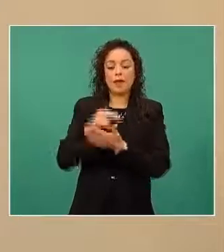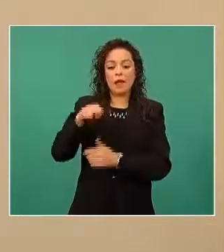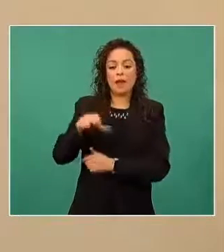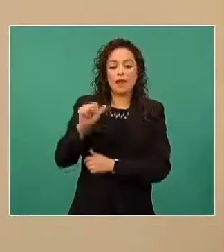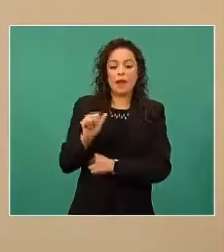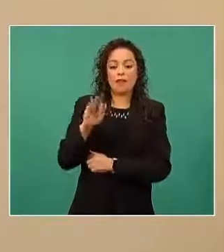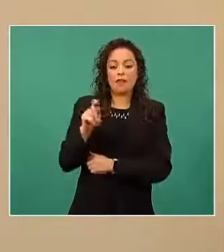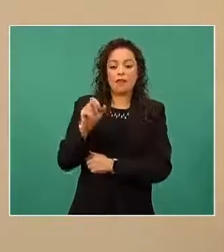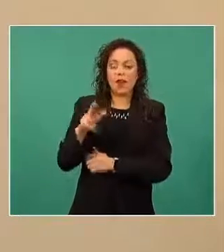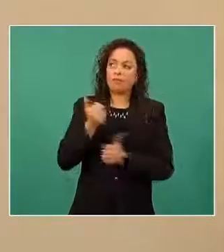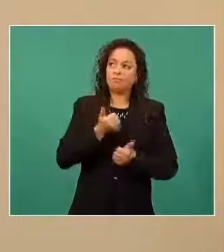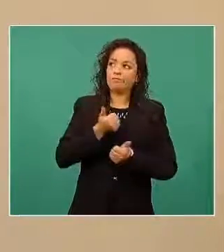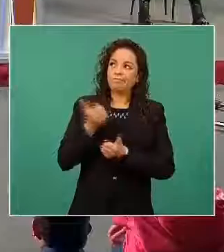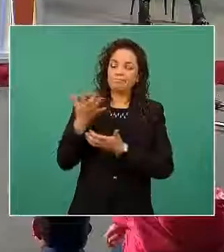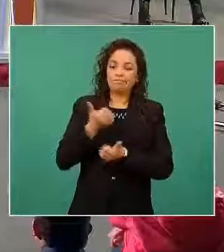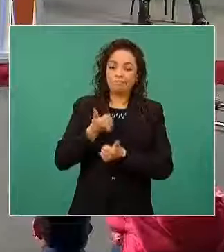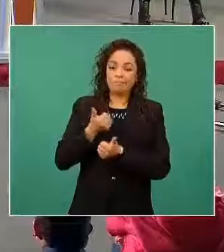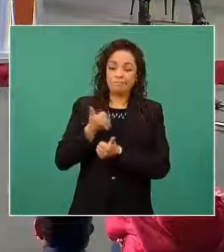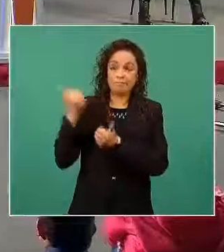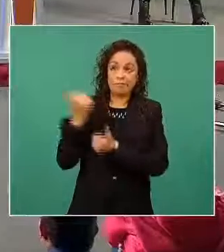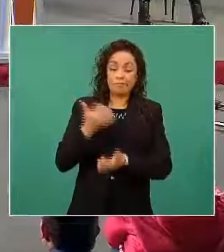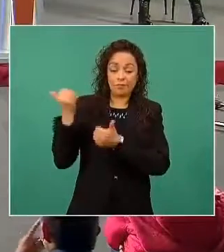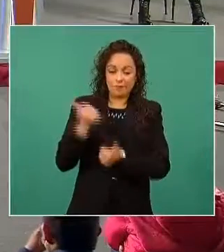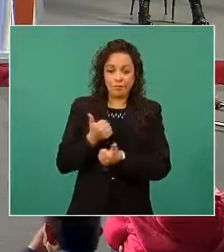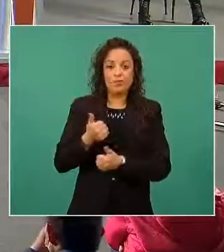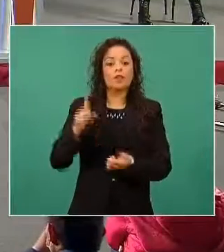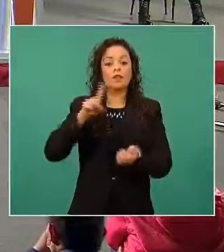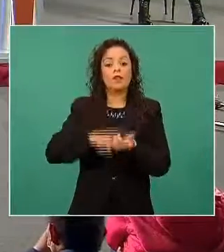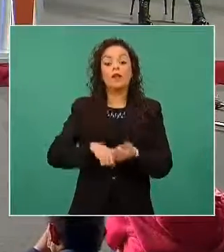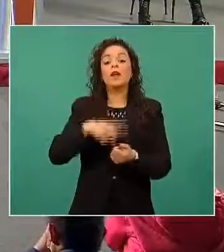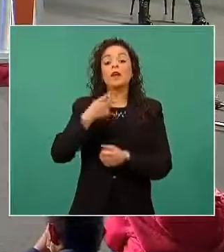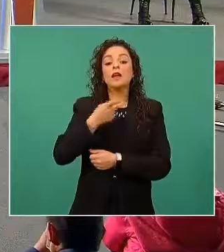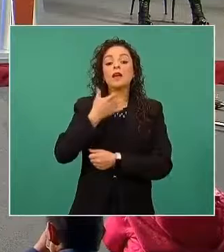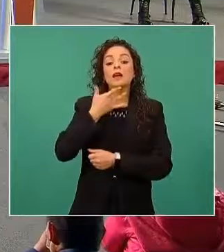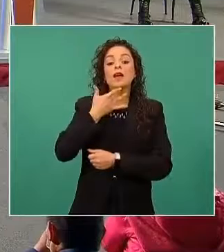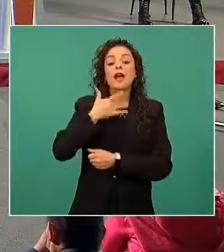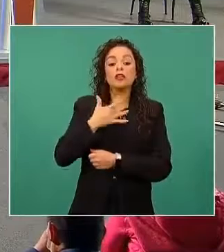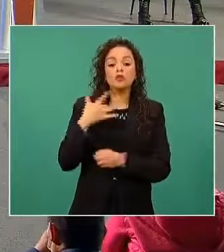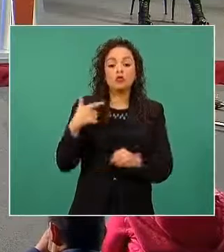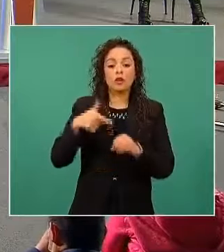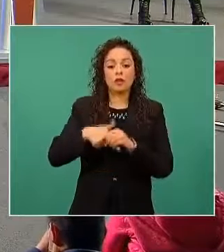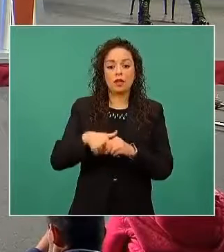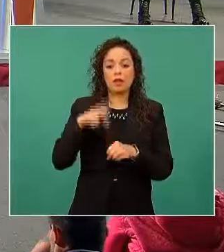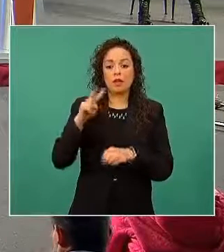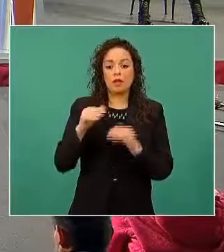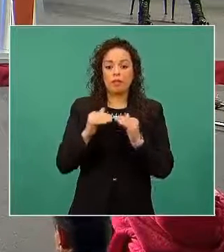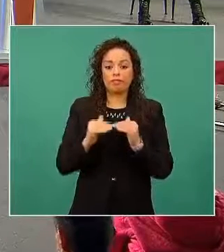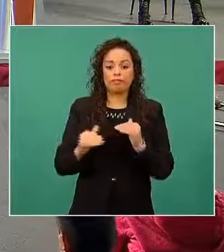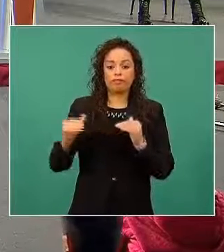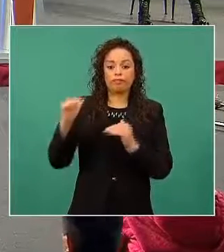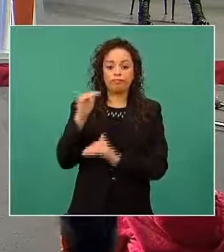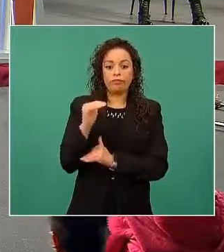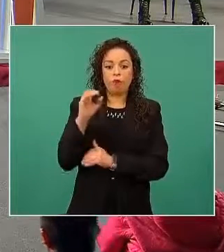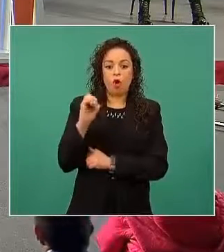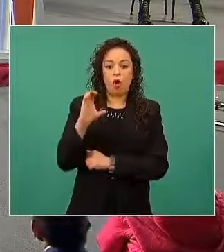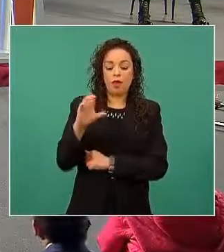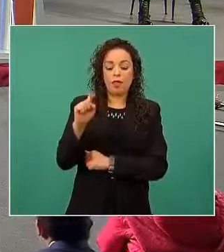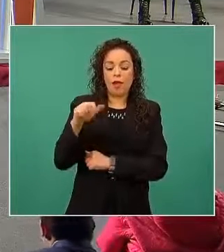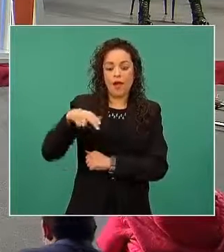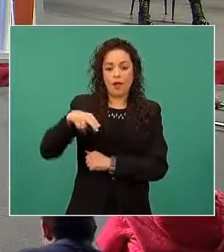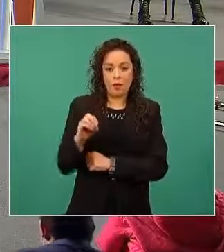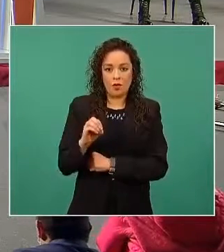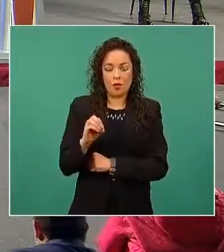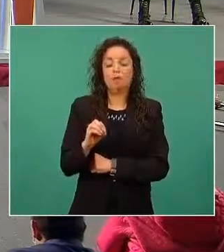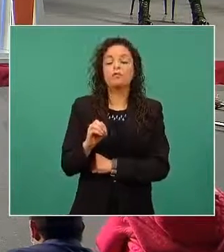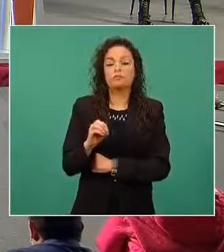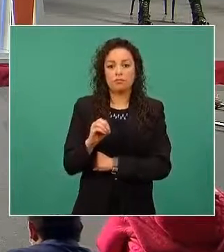se suministra, se obtienen gasolinas de alto octano, trabaja para administrar